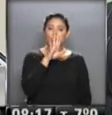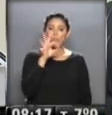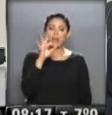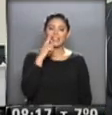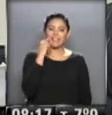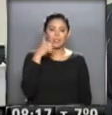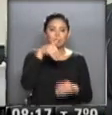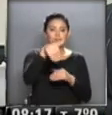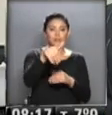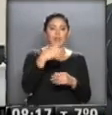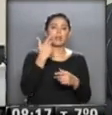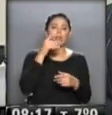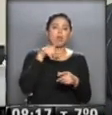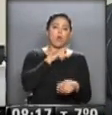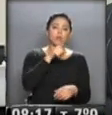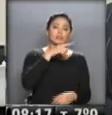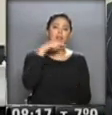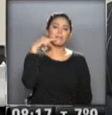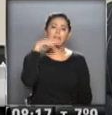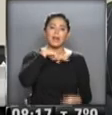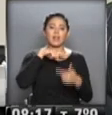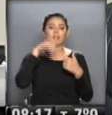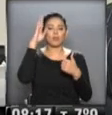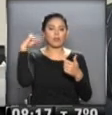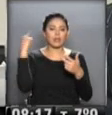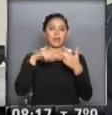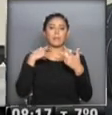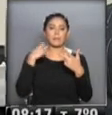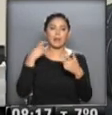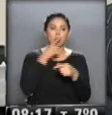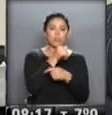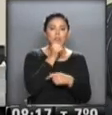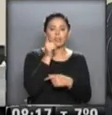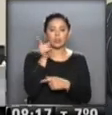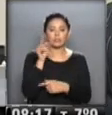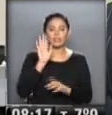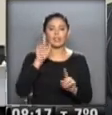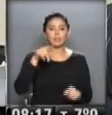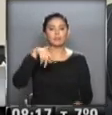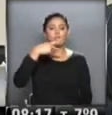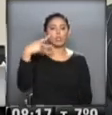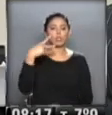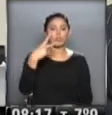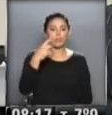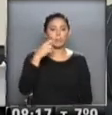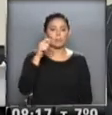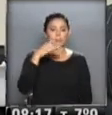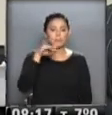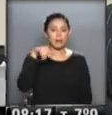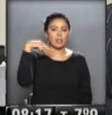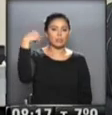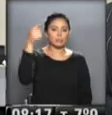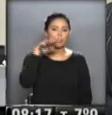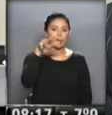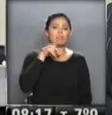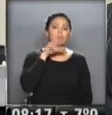Corea, España en la World League en Malasia y dentro de 2 meses y medio la clasificación a la Copa del Mundo en